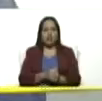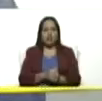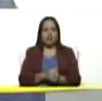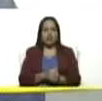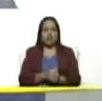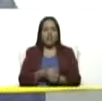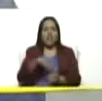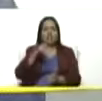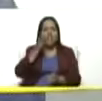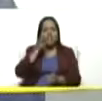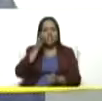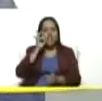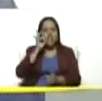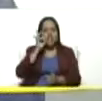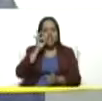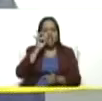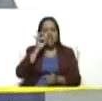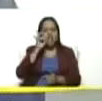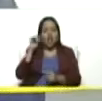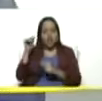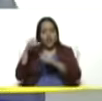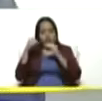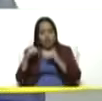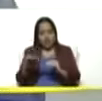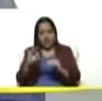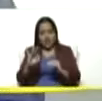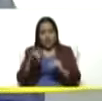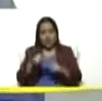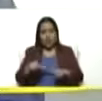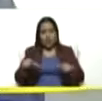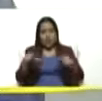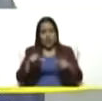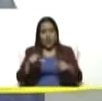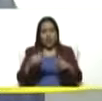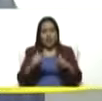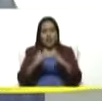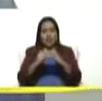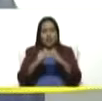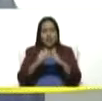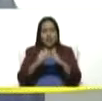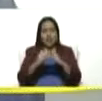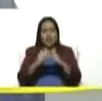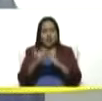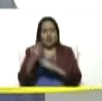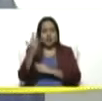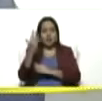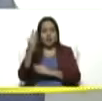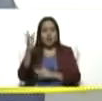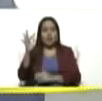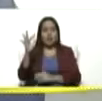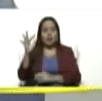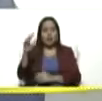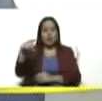la taza de bronce de la finca La Palmera sacó